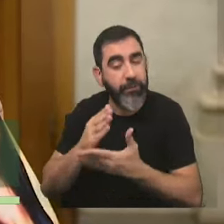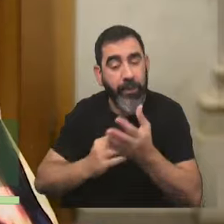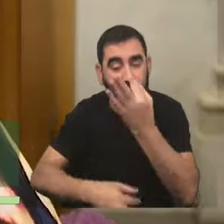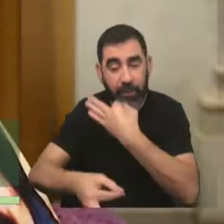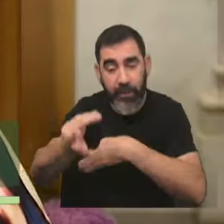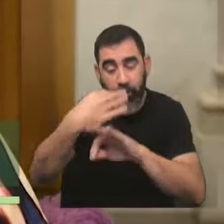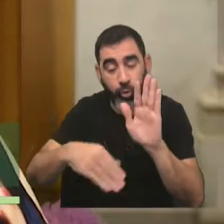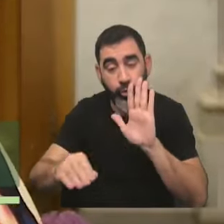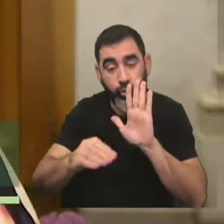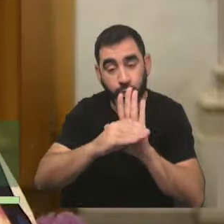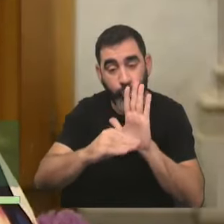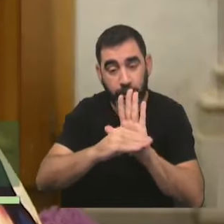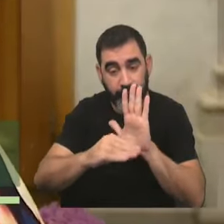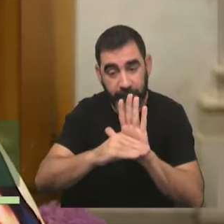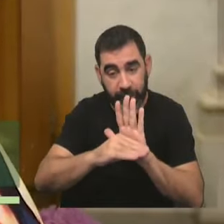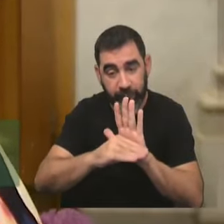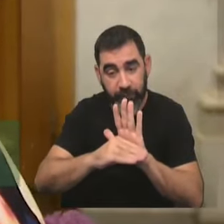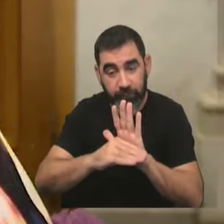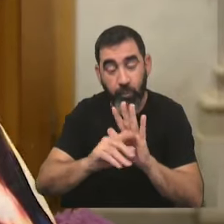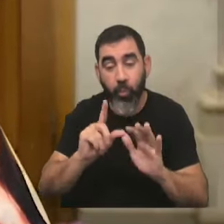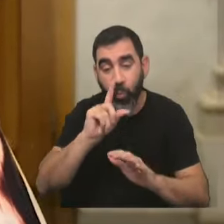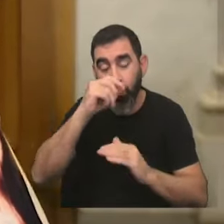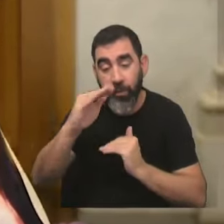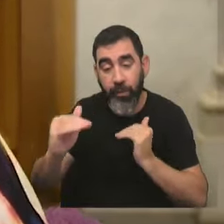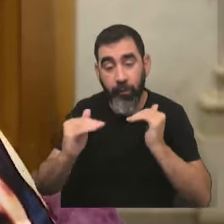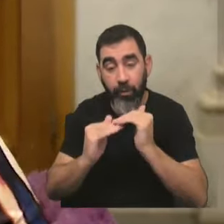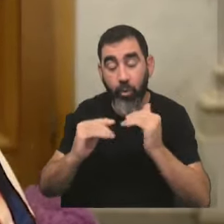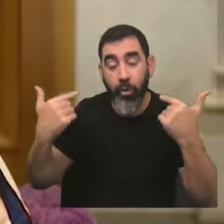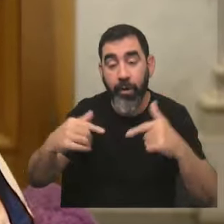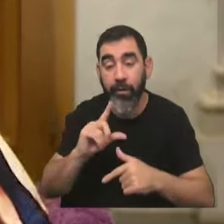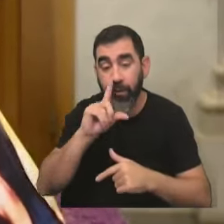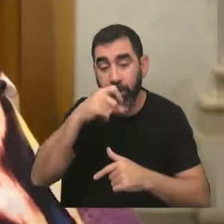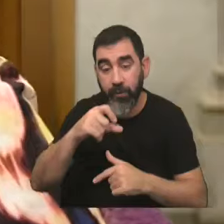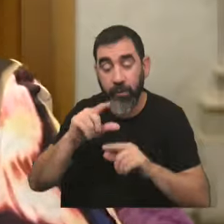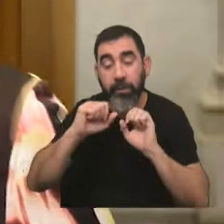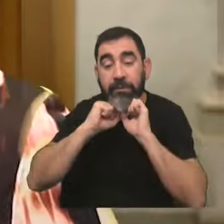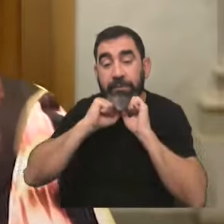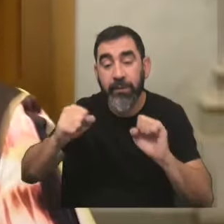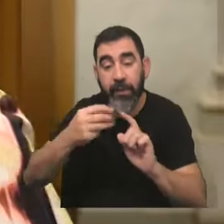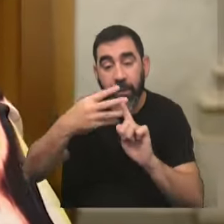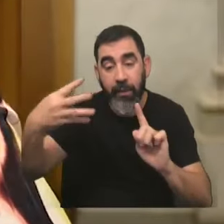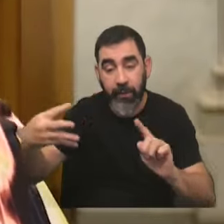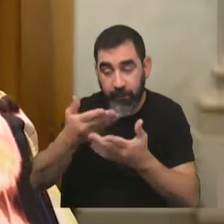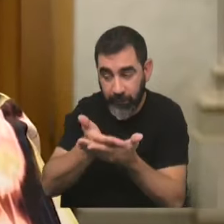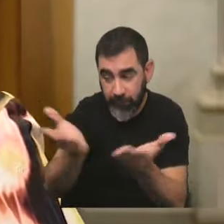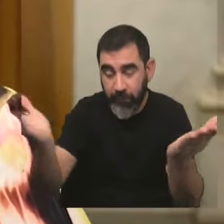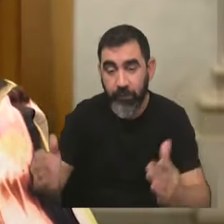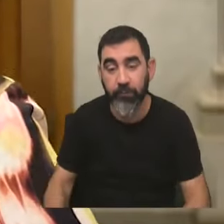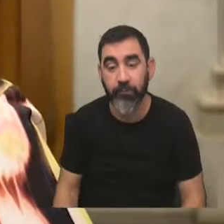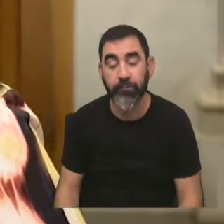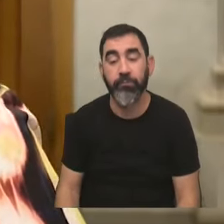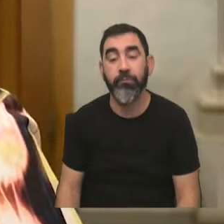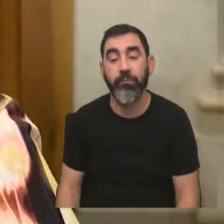Solis eh montevo igualitario intendencia allá a través de secretaría lo plasmamos en